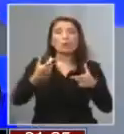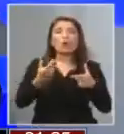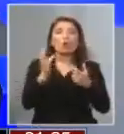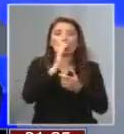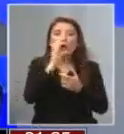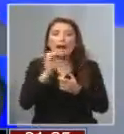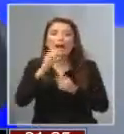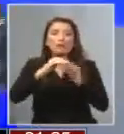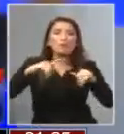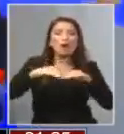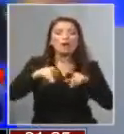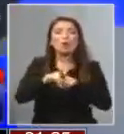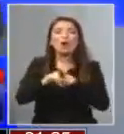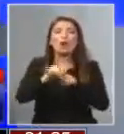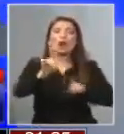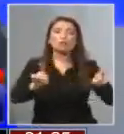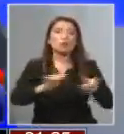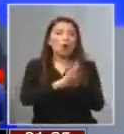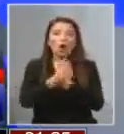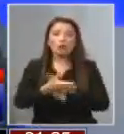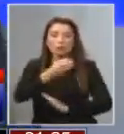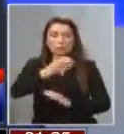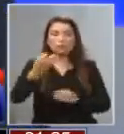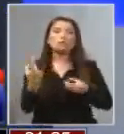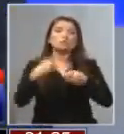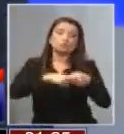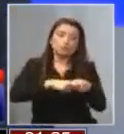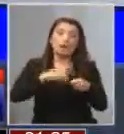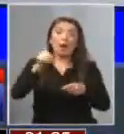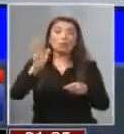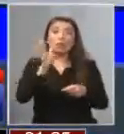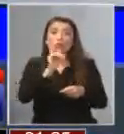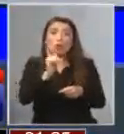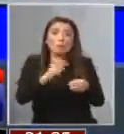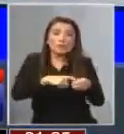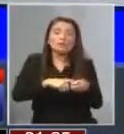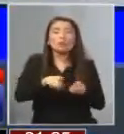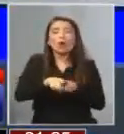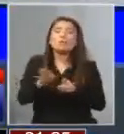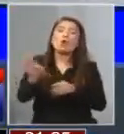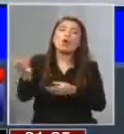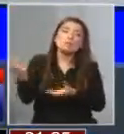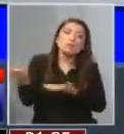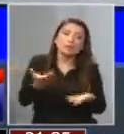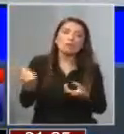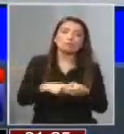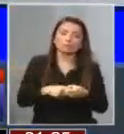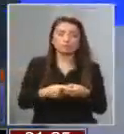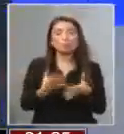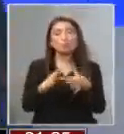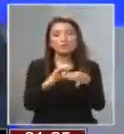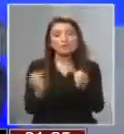supuesto, a que se sumen, y a los que no sean militantes a que pasen a hacerlo, por cierto. Fernando, muchísimas gracias por acompañarnos esta noche. Gracias a ti, Macarena.